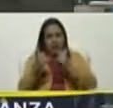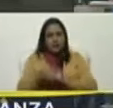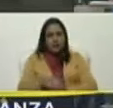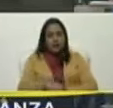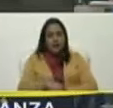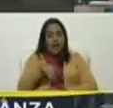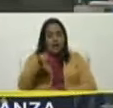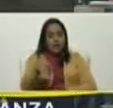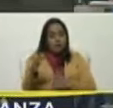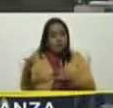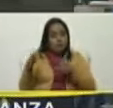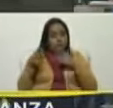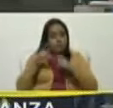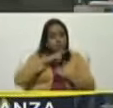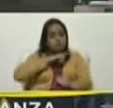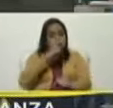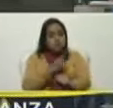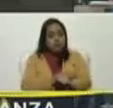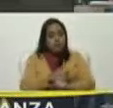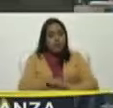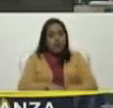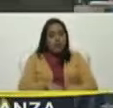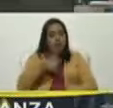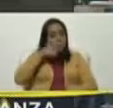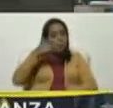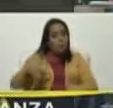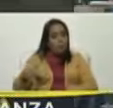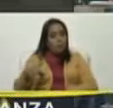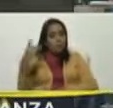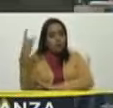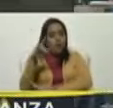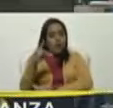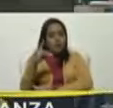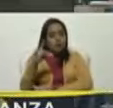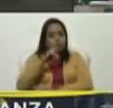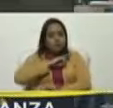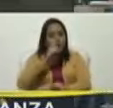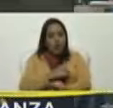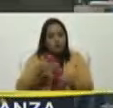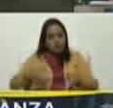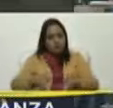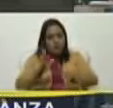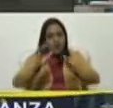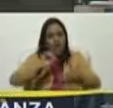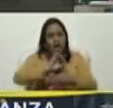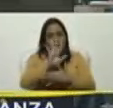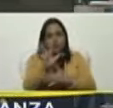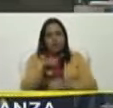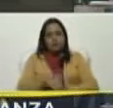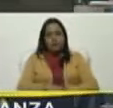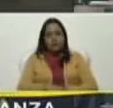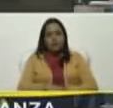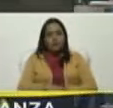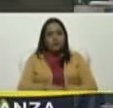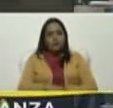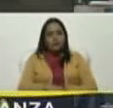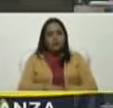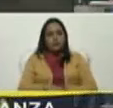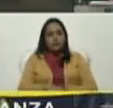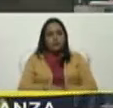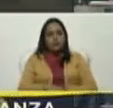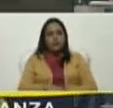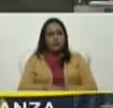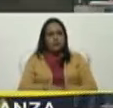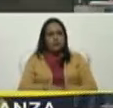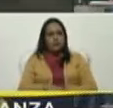Bolivia fortalece el camino del alma, fortalece el camino de los cambios progresistas, fortalece el